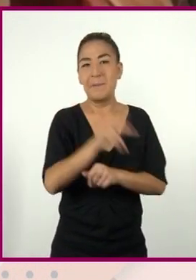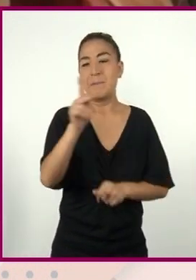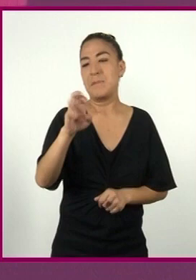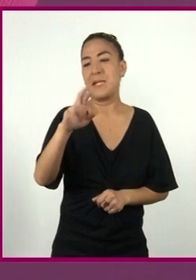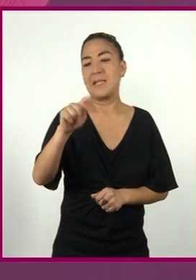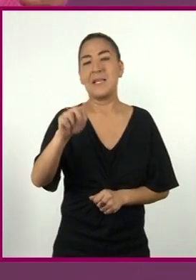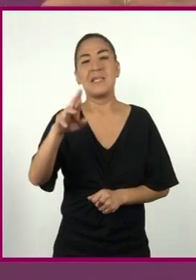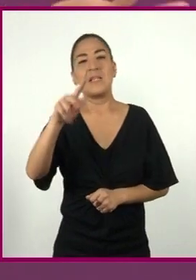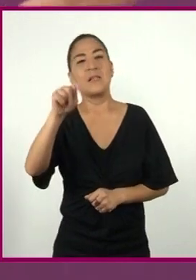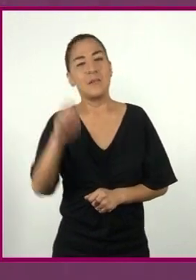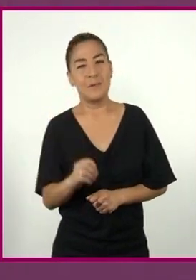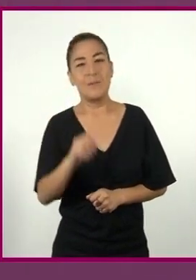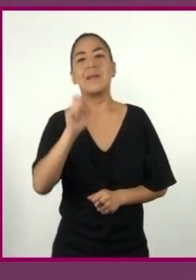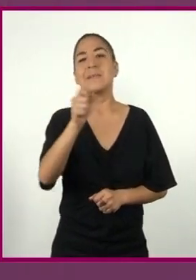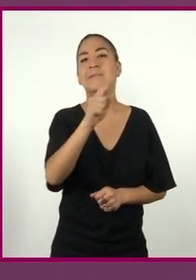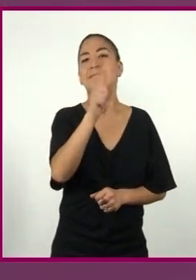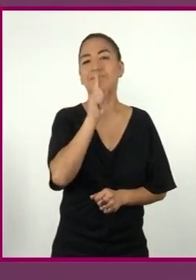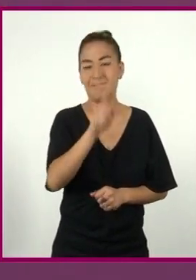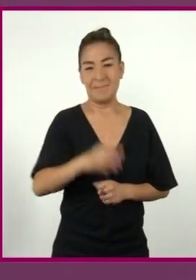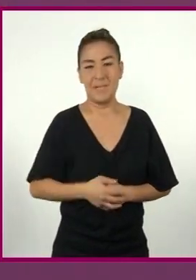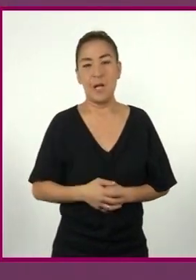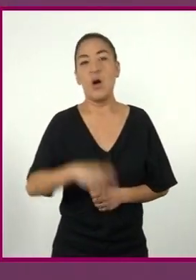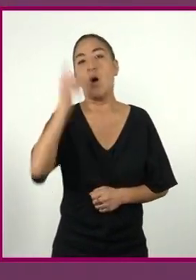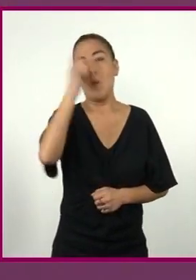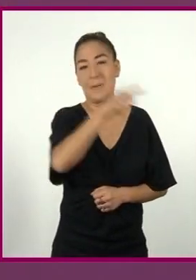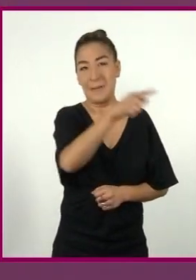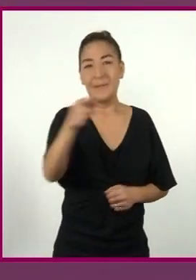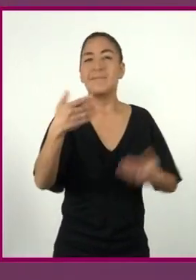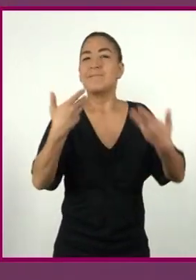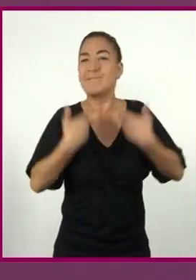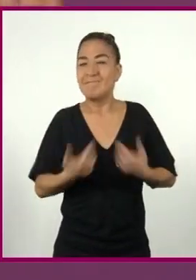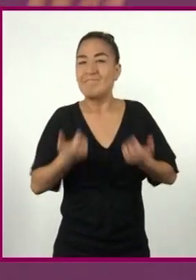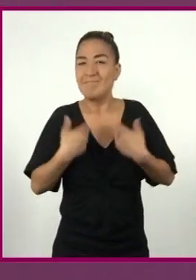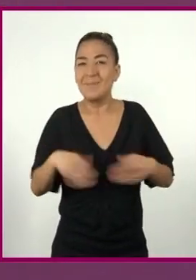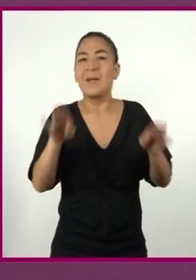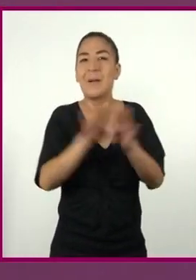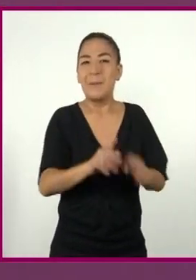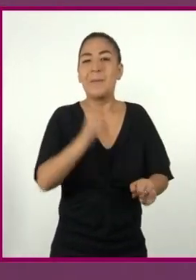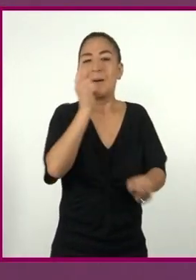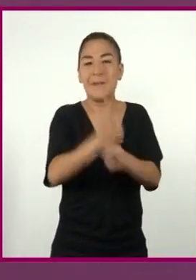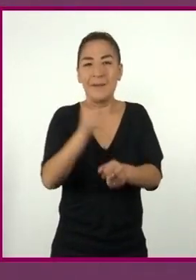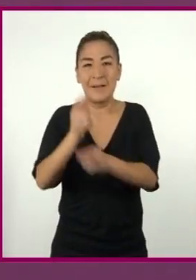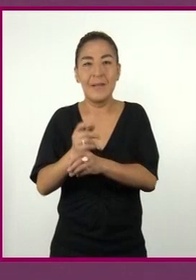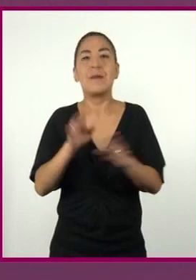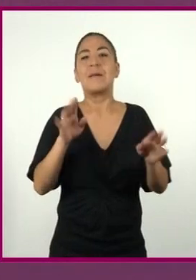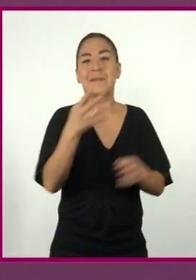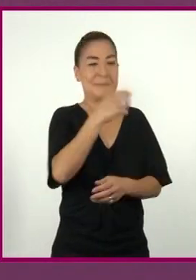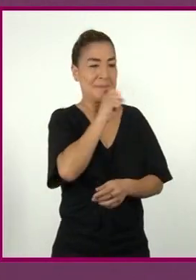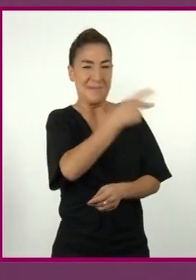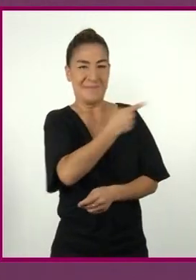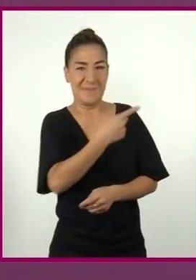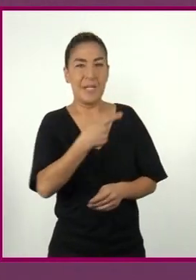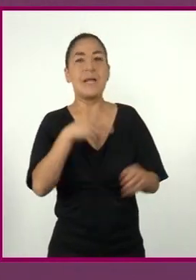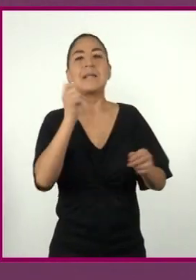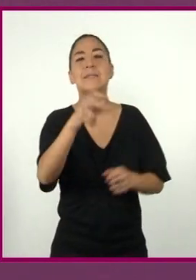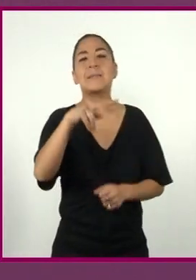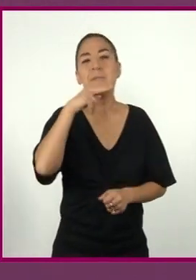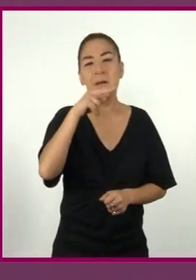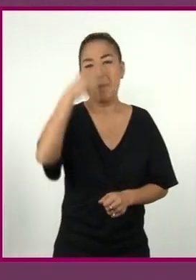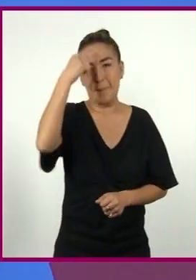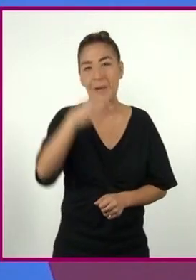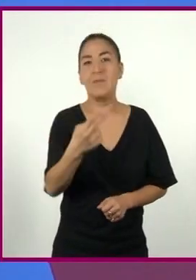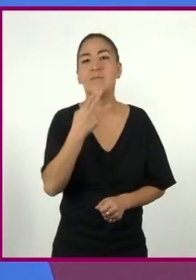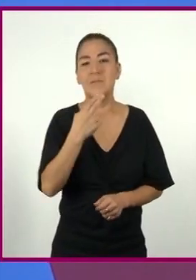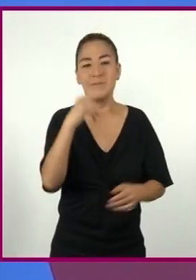simple. Así es. Espero vayan identificando junto con nosotras los verbos que se